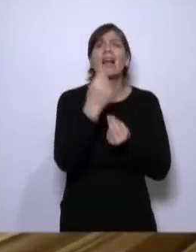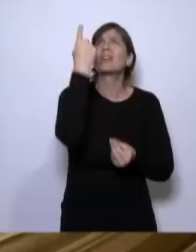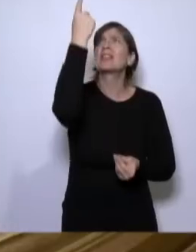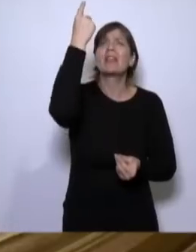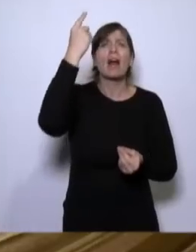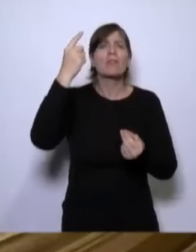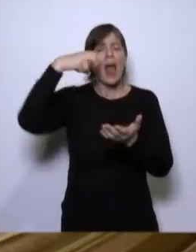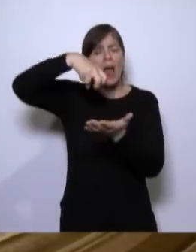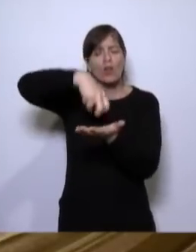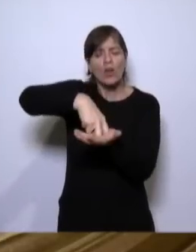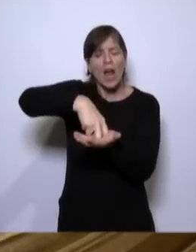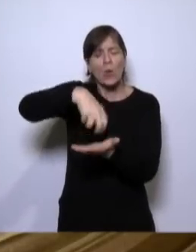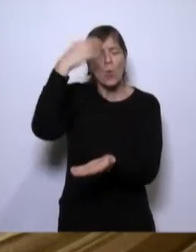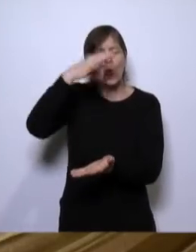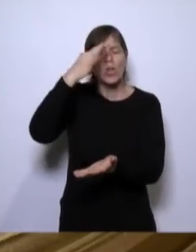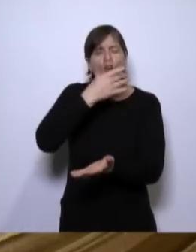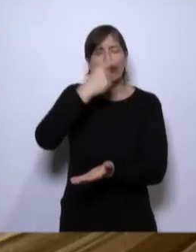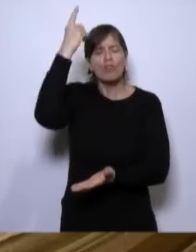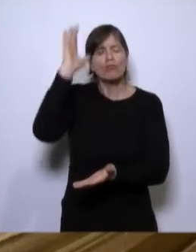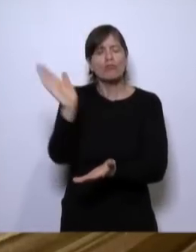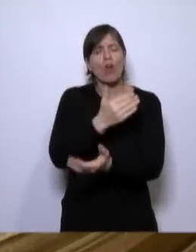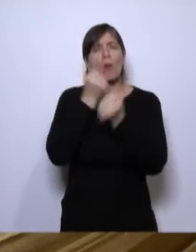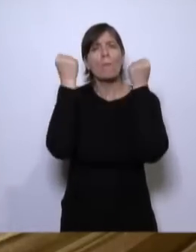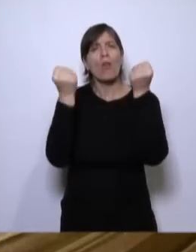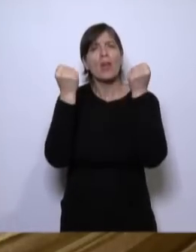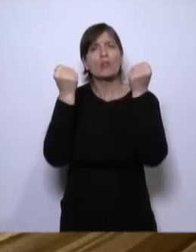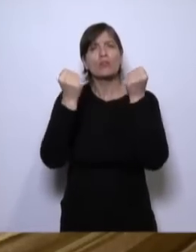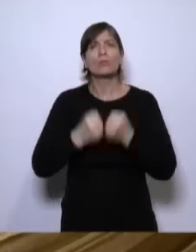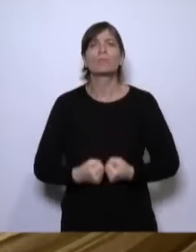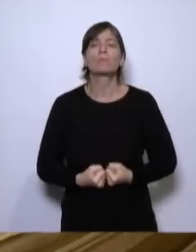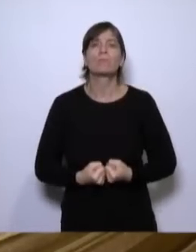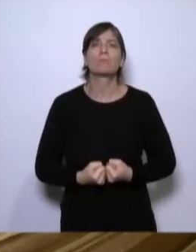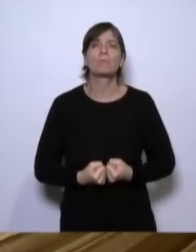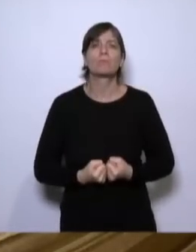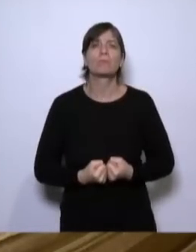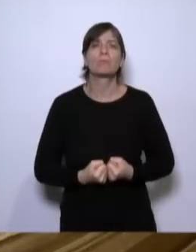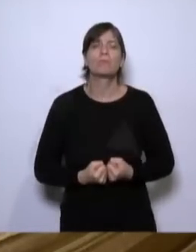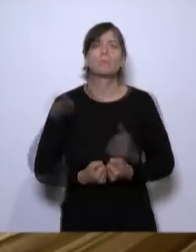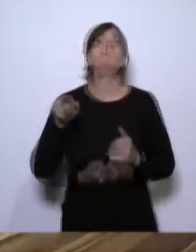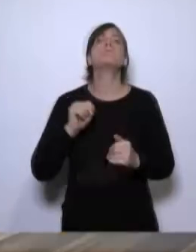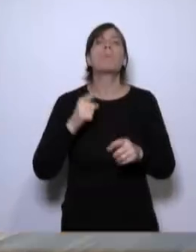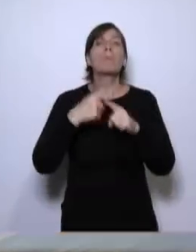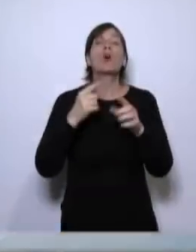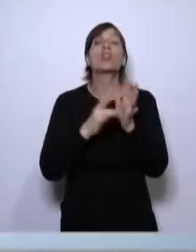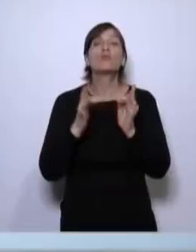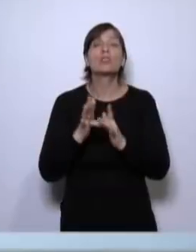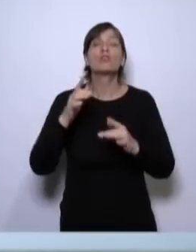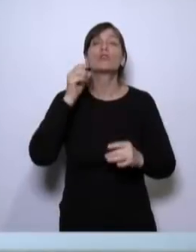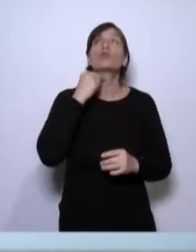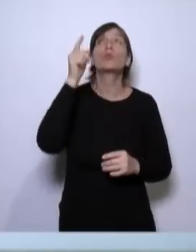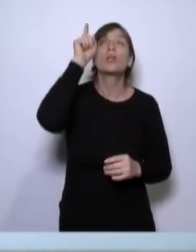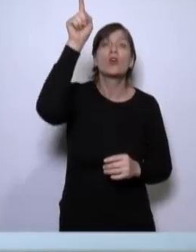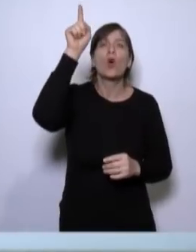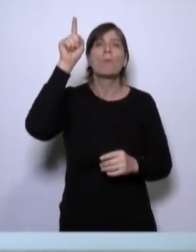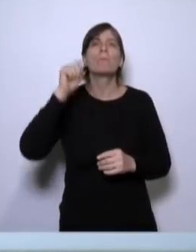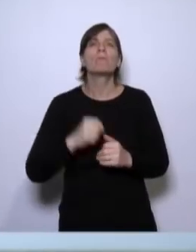adorar al único Dios Todopoderoso. Por nuestro Señor Jesucristo, tu